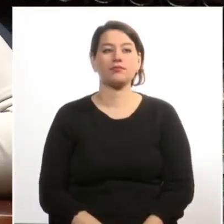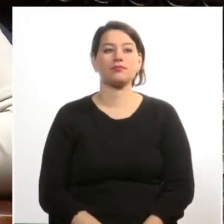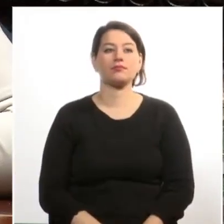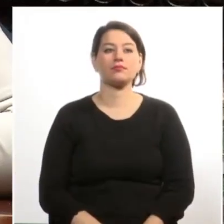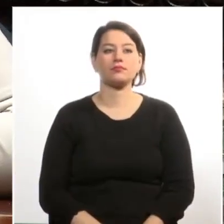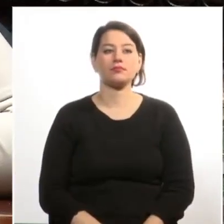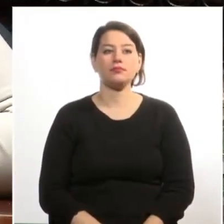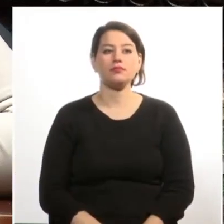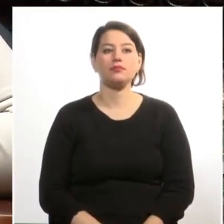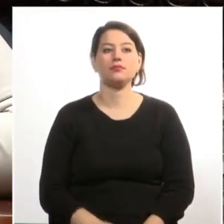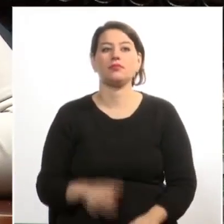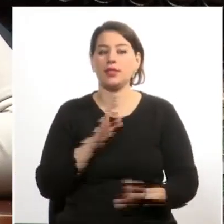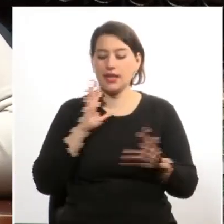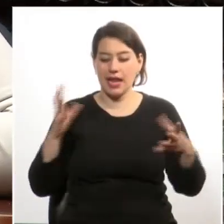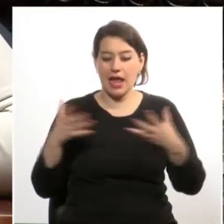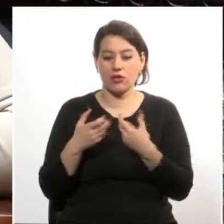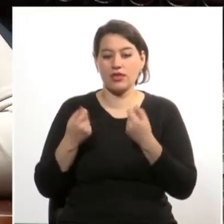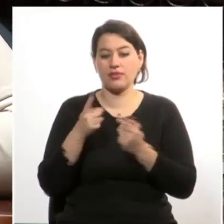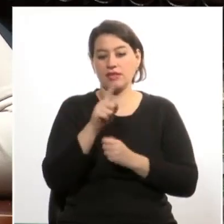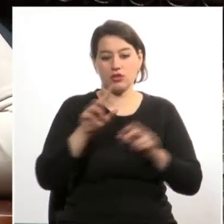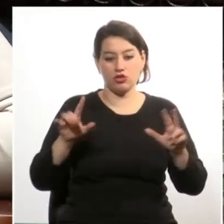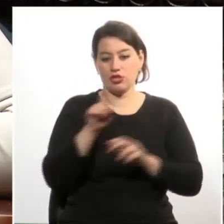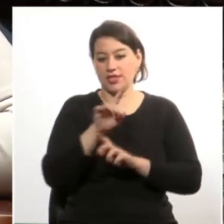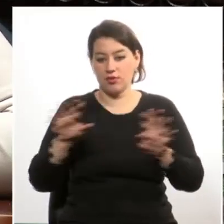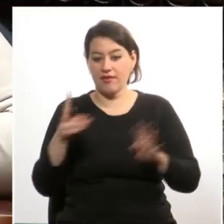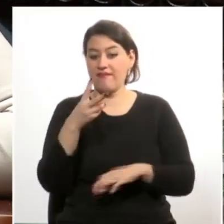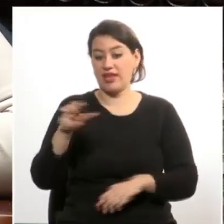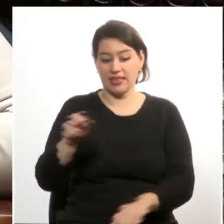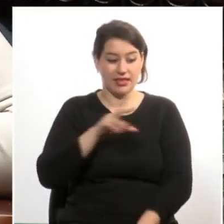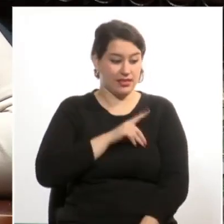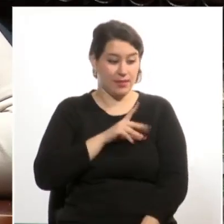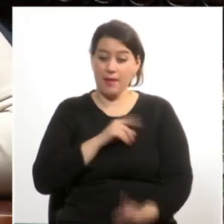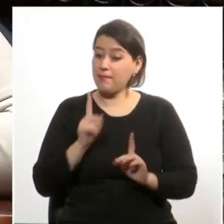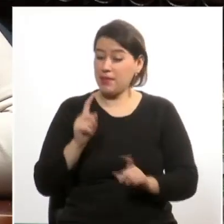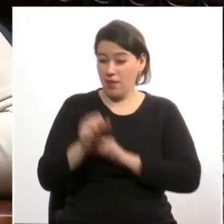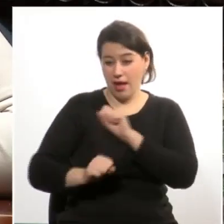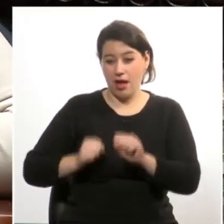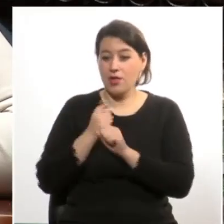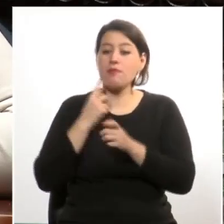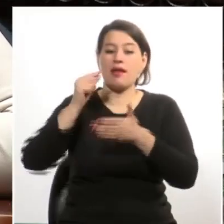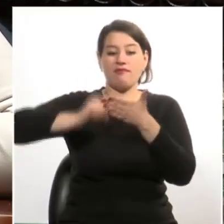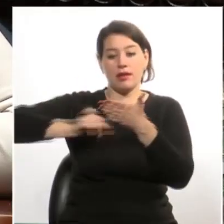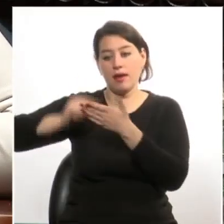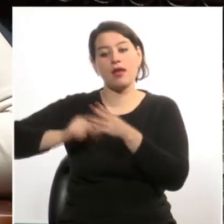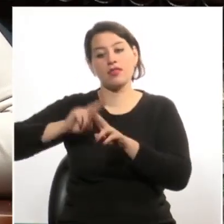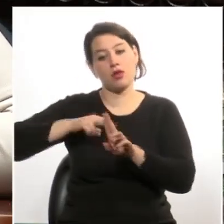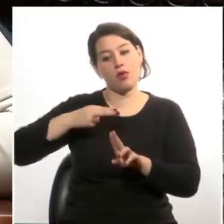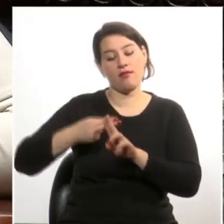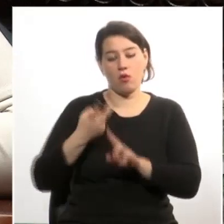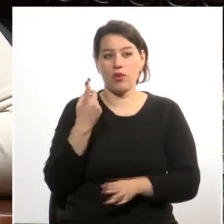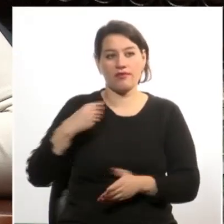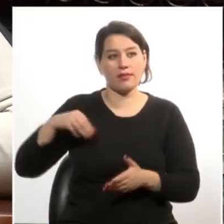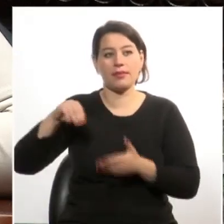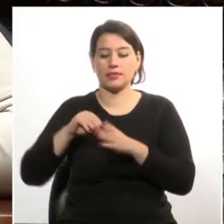Corte fijó los días 18, 19 y 20 de diciembre de ese año para ratificar la firma. Una vez más,